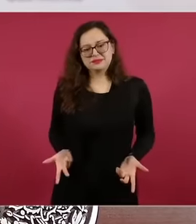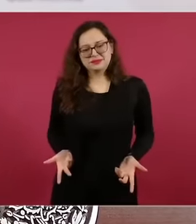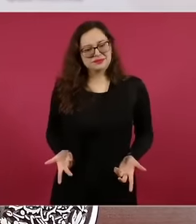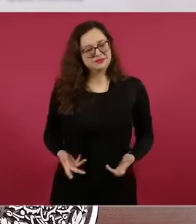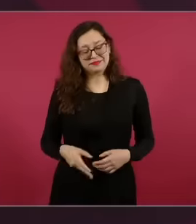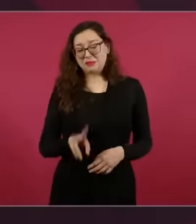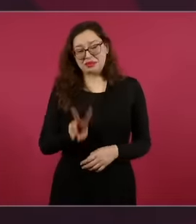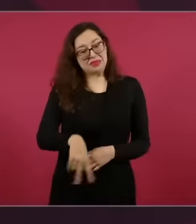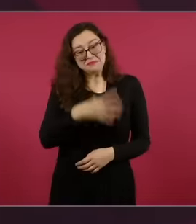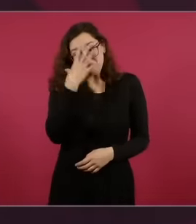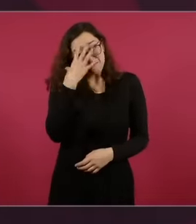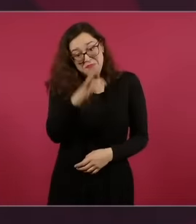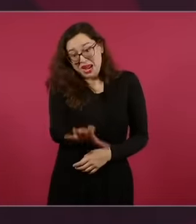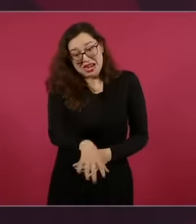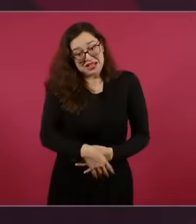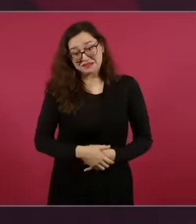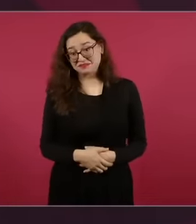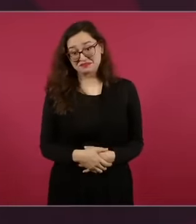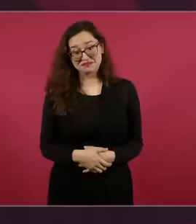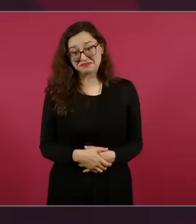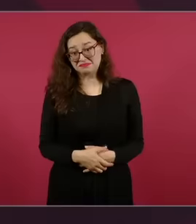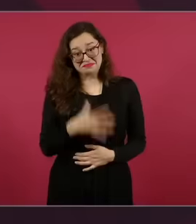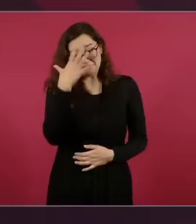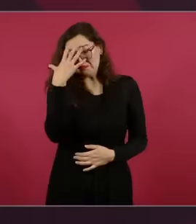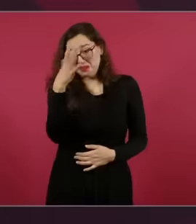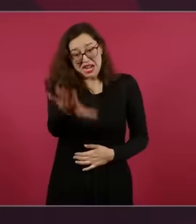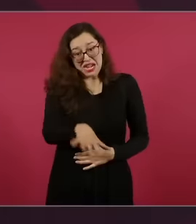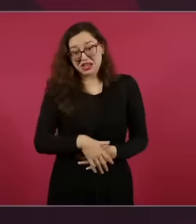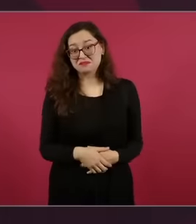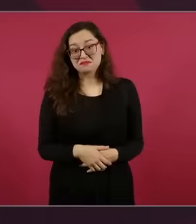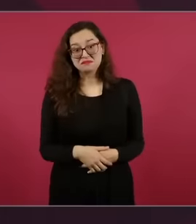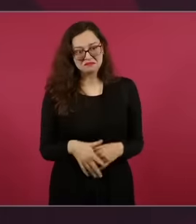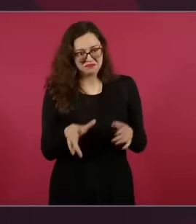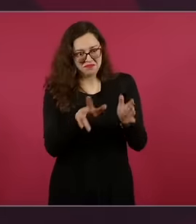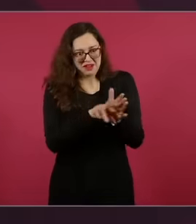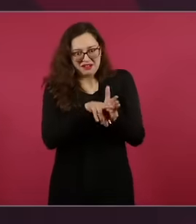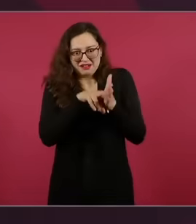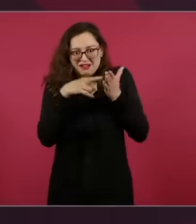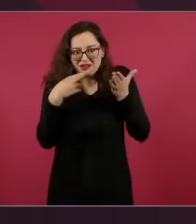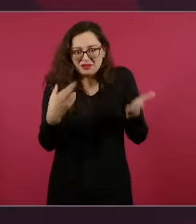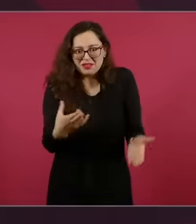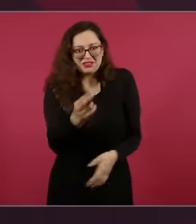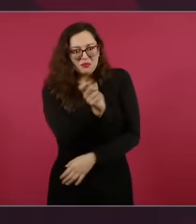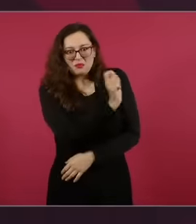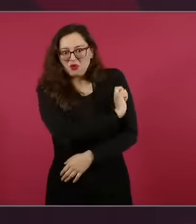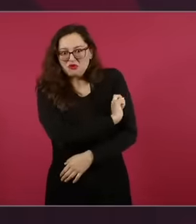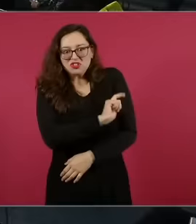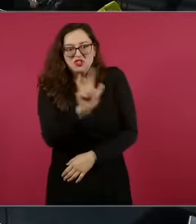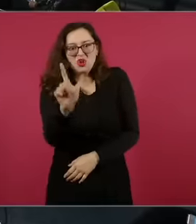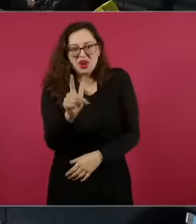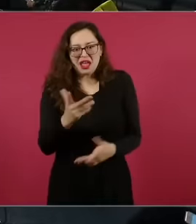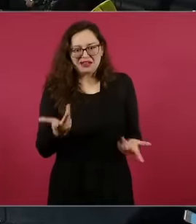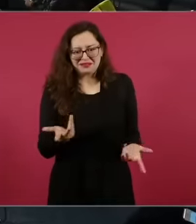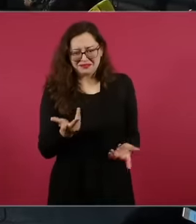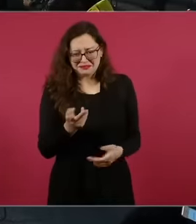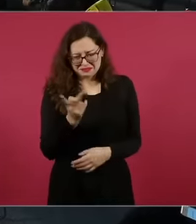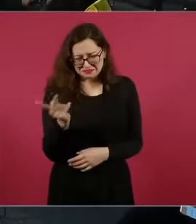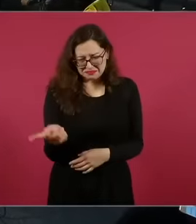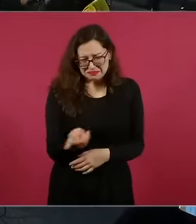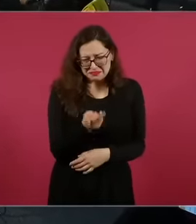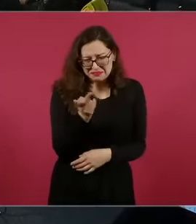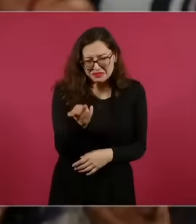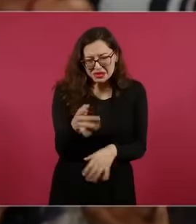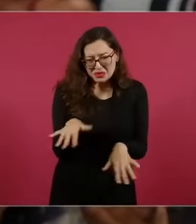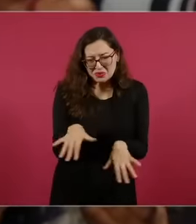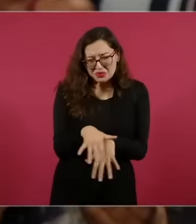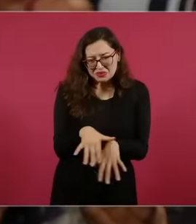causa pena ajena que una revista con tanto prestigio, ¿sí?, de un